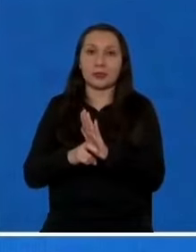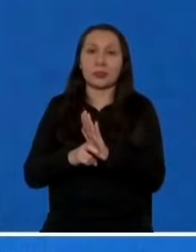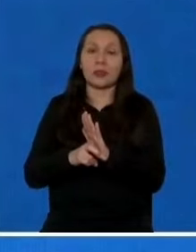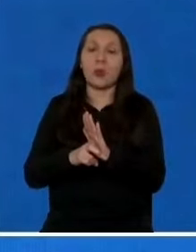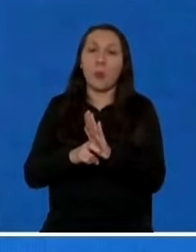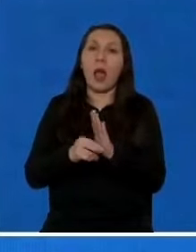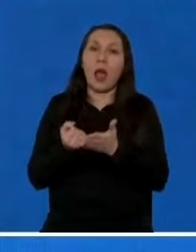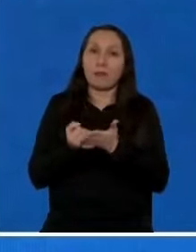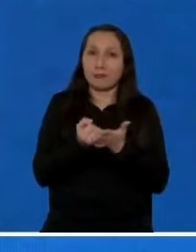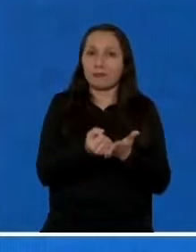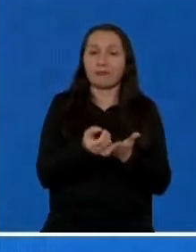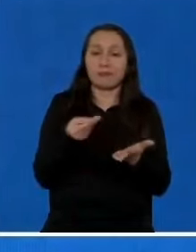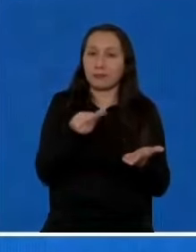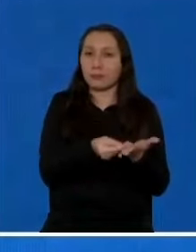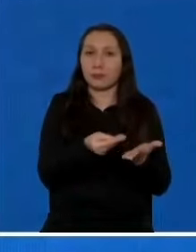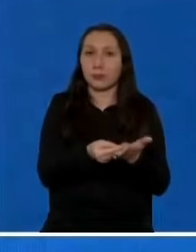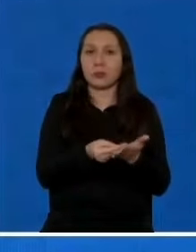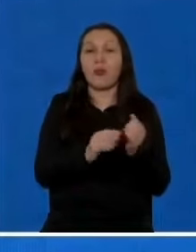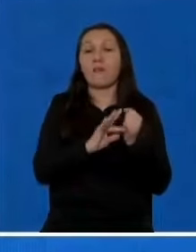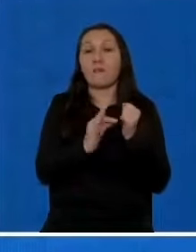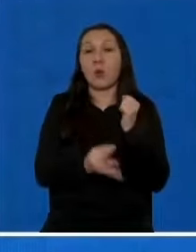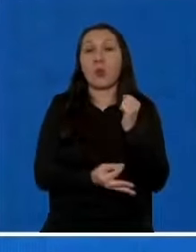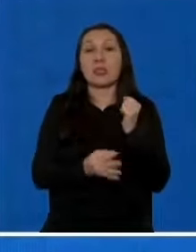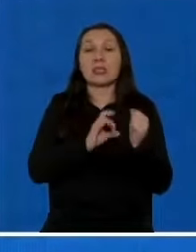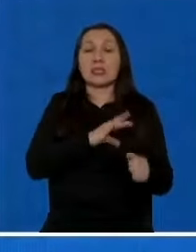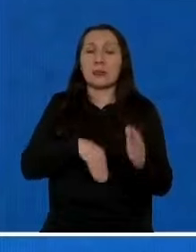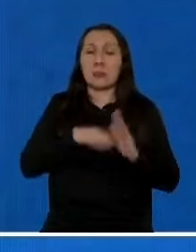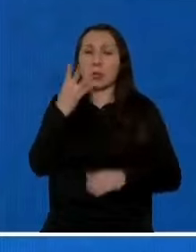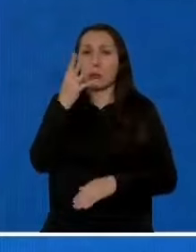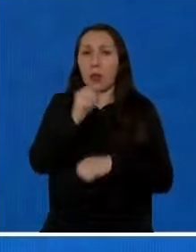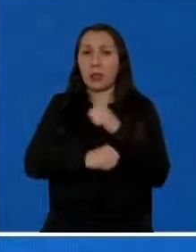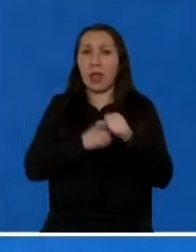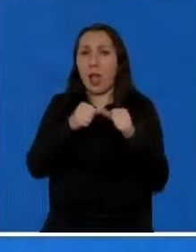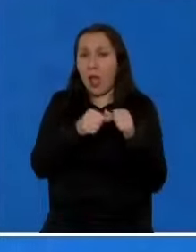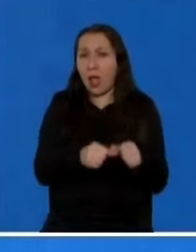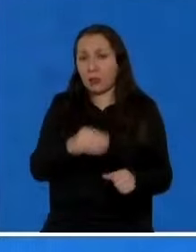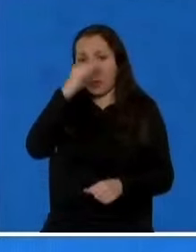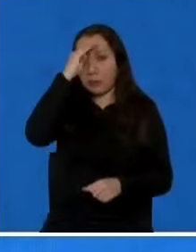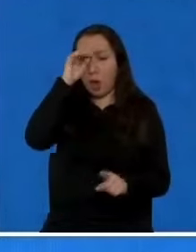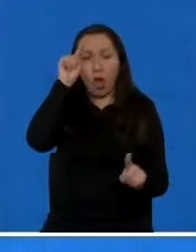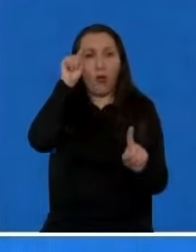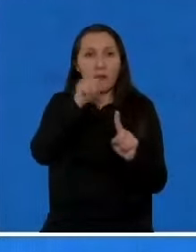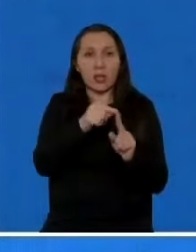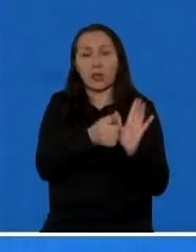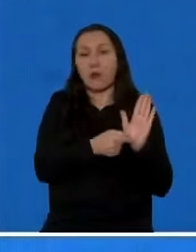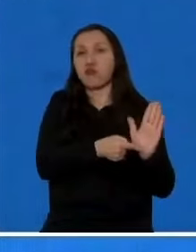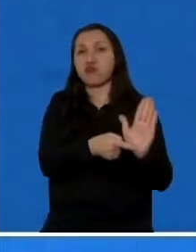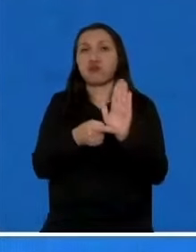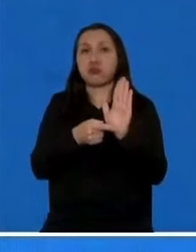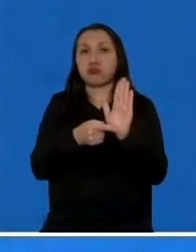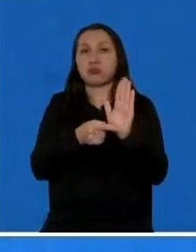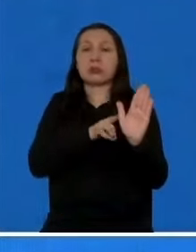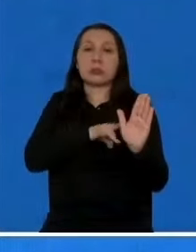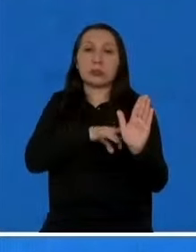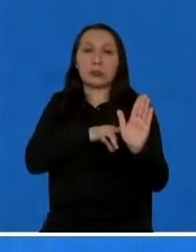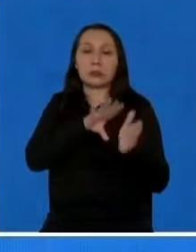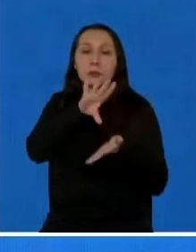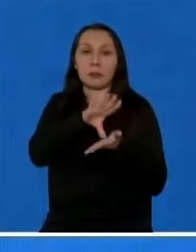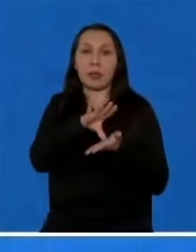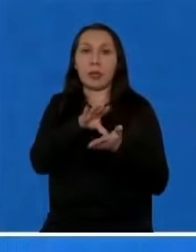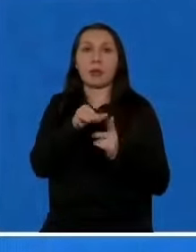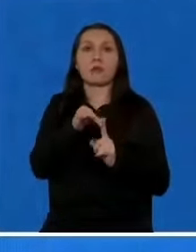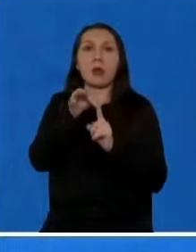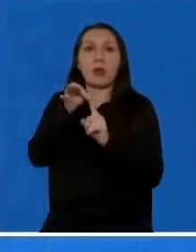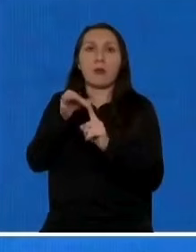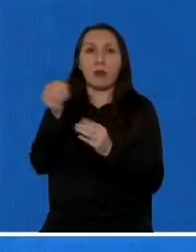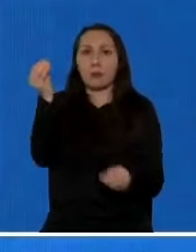van a aportar la Fundación Chile con más de 40 años de experiencia para avanzar en el objetivo de posicionar a nuestro país como uno de los principales